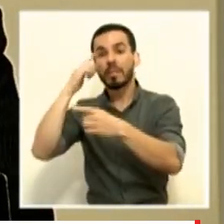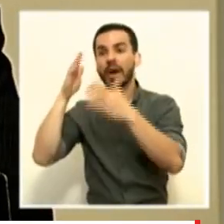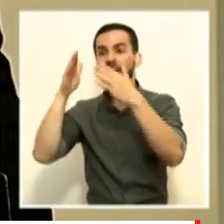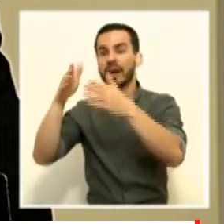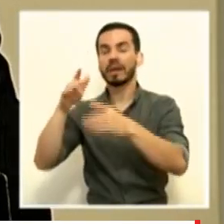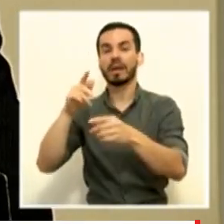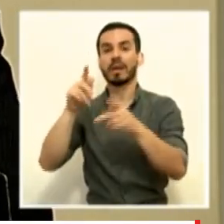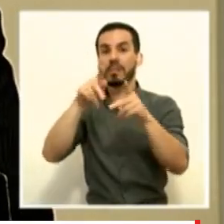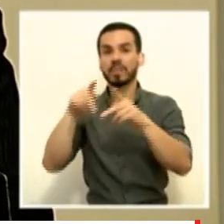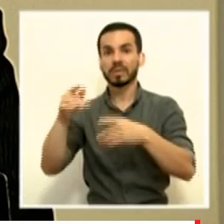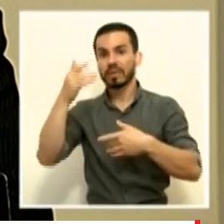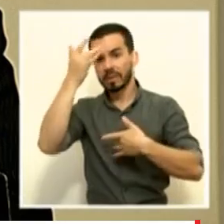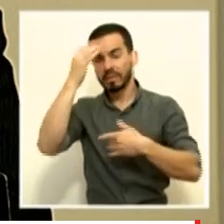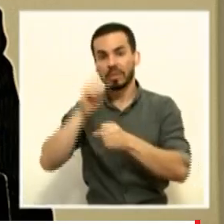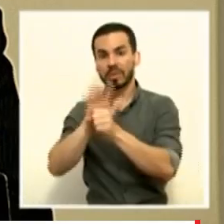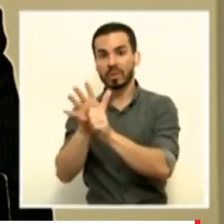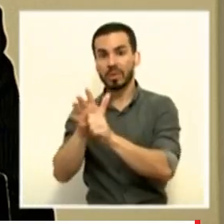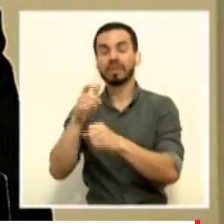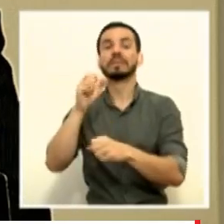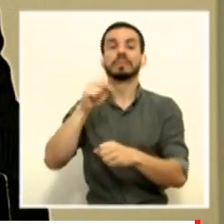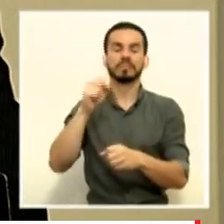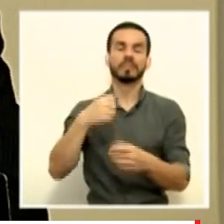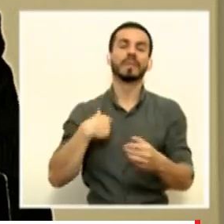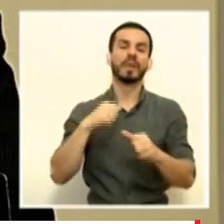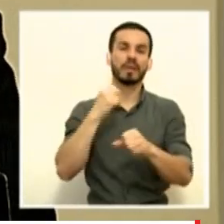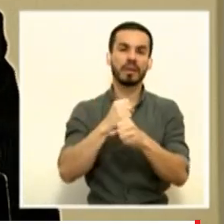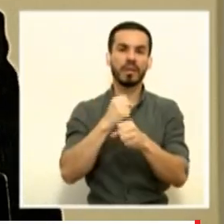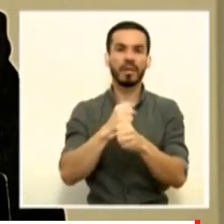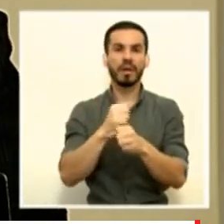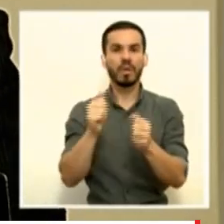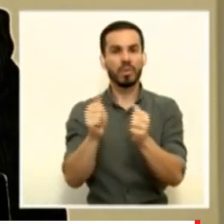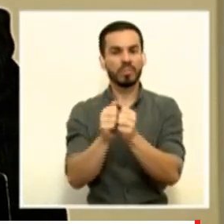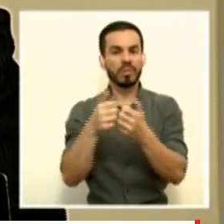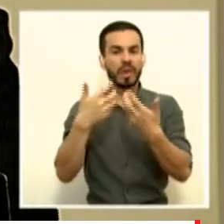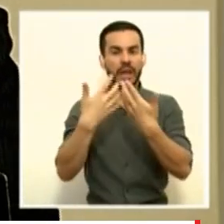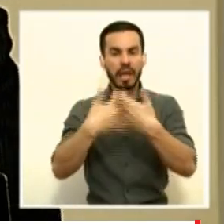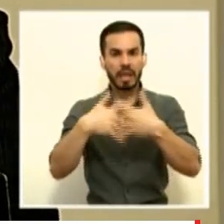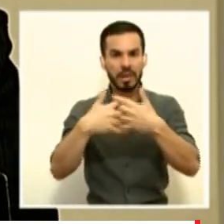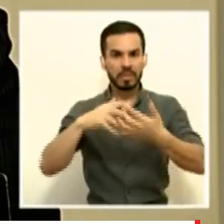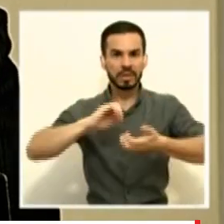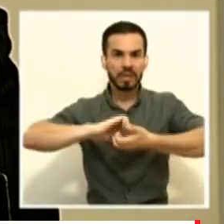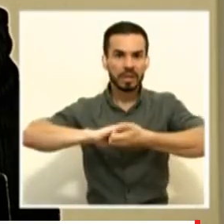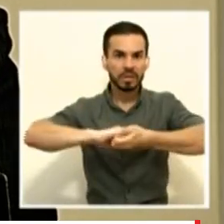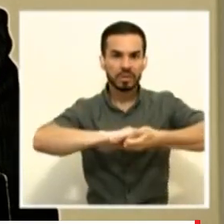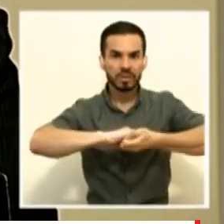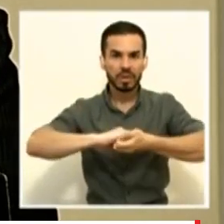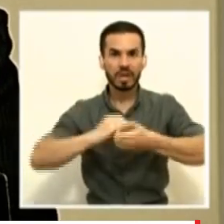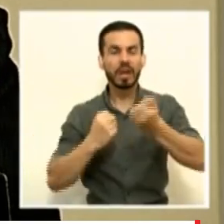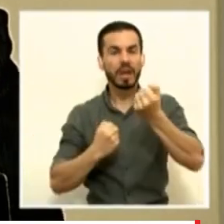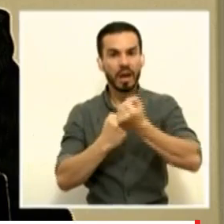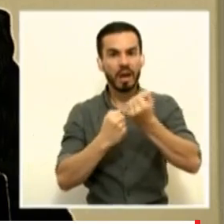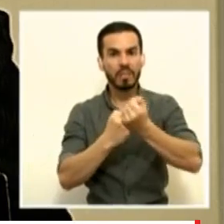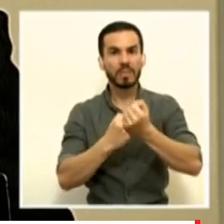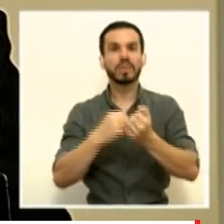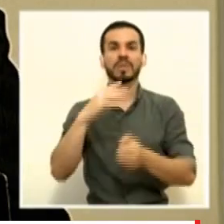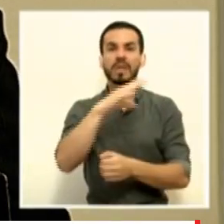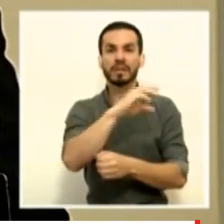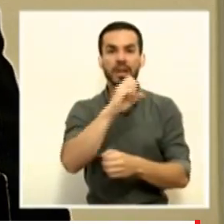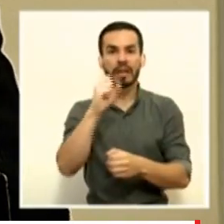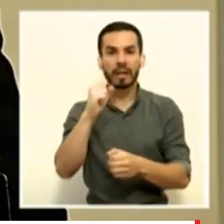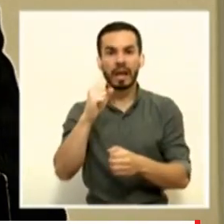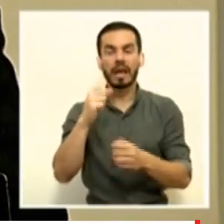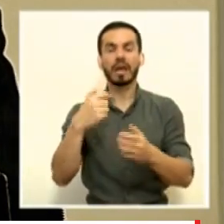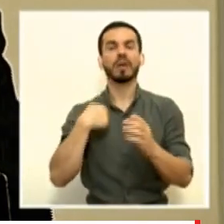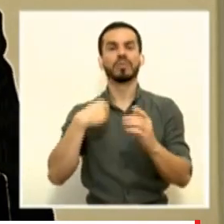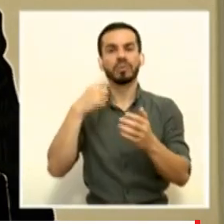pacientes COVID. Si bien es cierto, estamos trabajando de una forma como empresa solidaria y colaborando, lo estamos haciendo